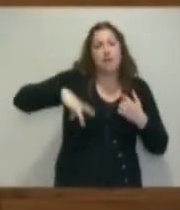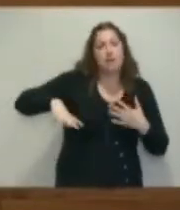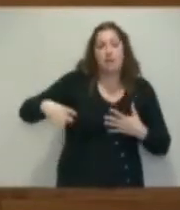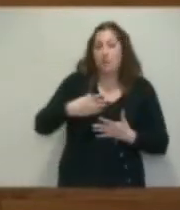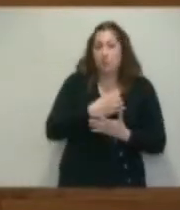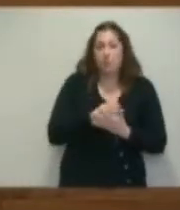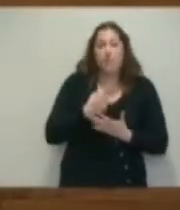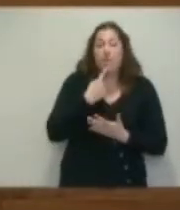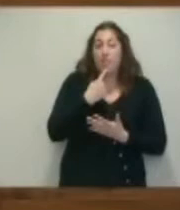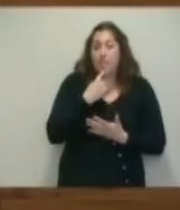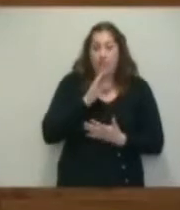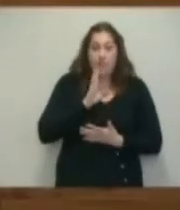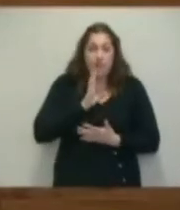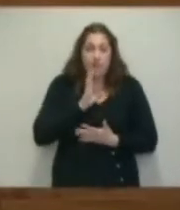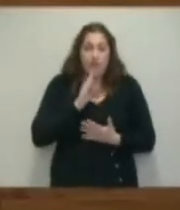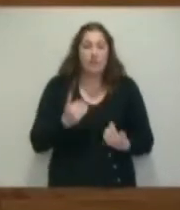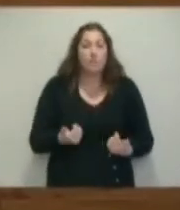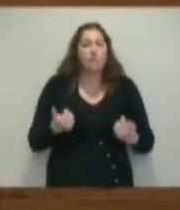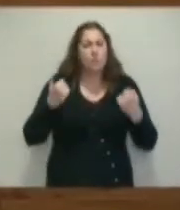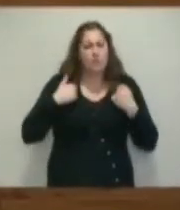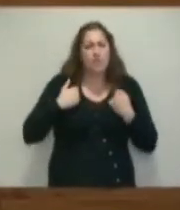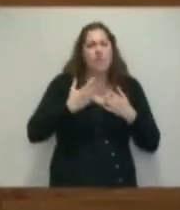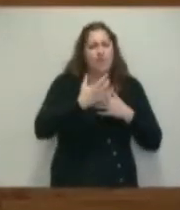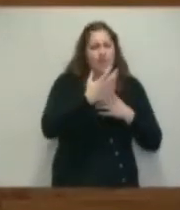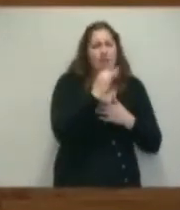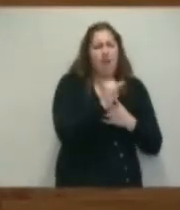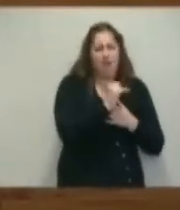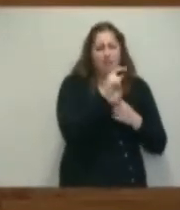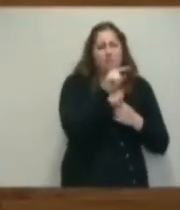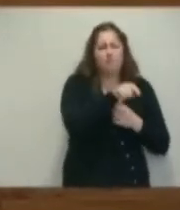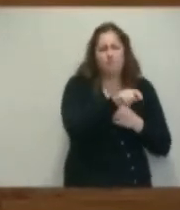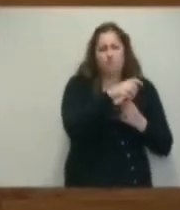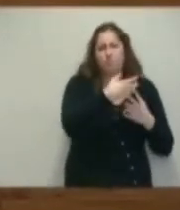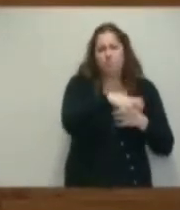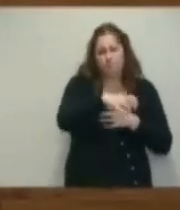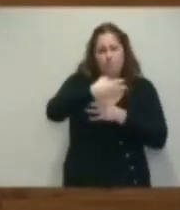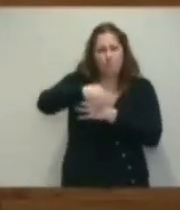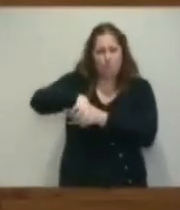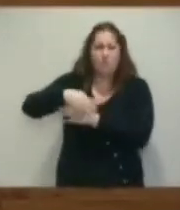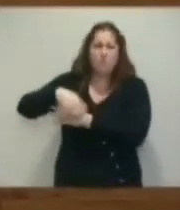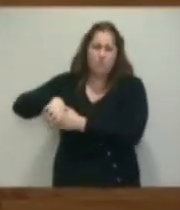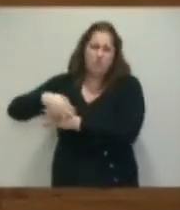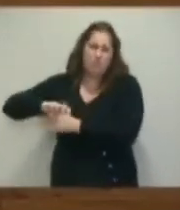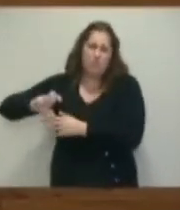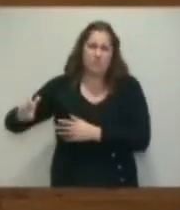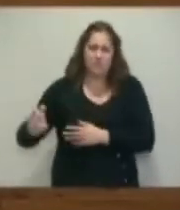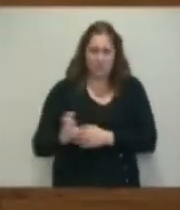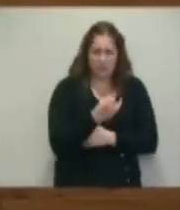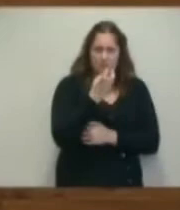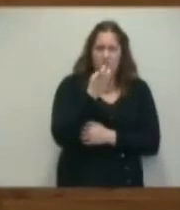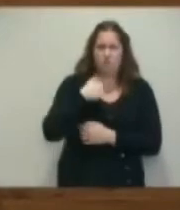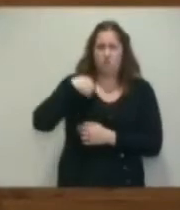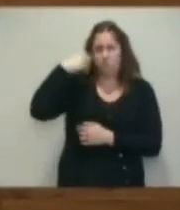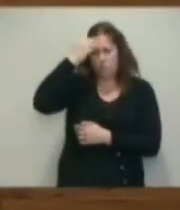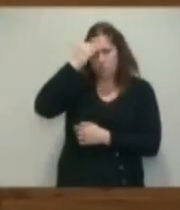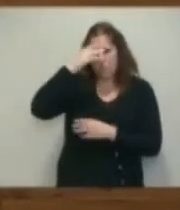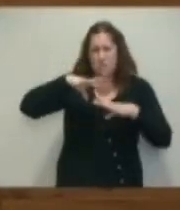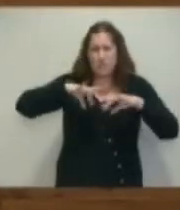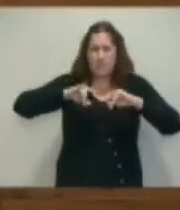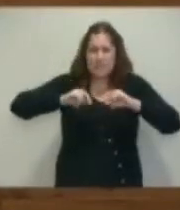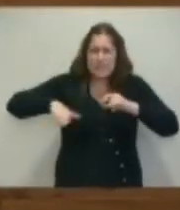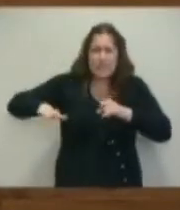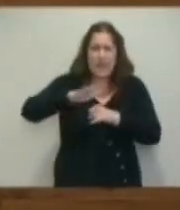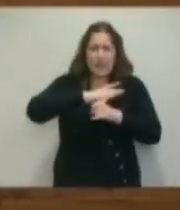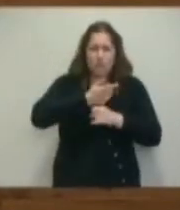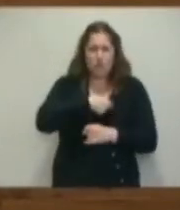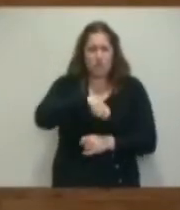señalaba anteriormente, que aquí las responsabilidades están muy repartidas. Yo no creo que haya ningún territorio en toda